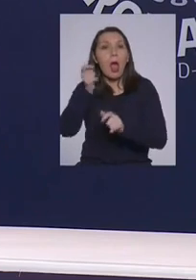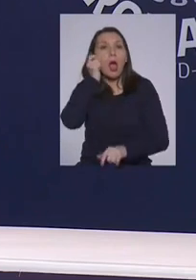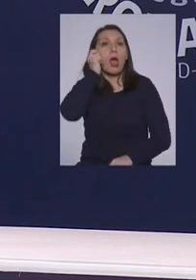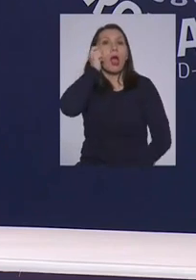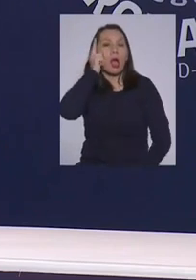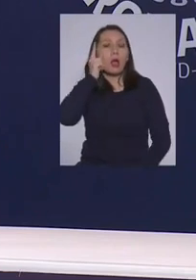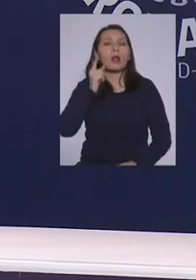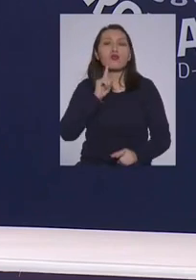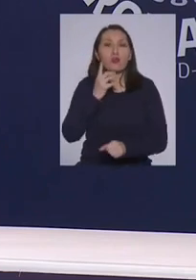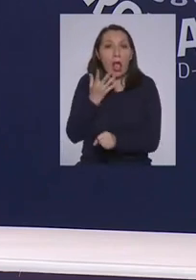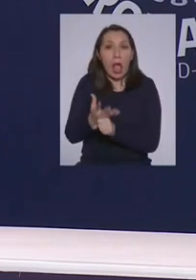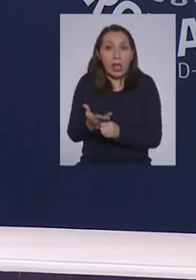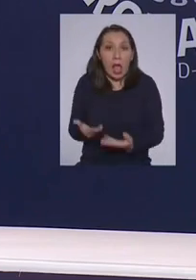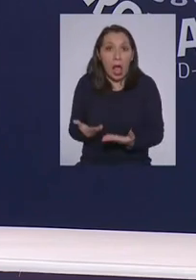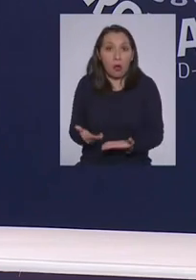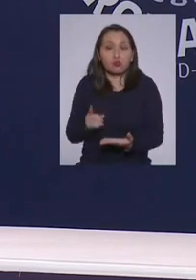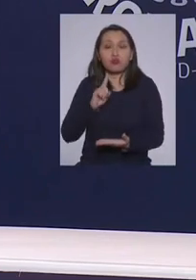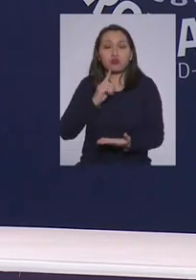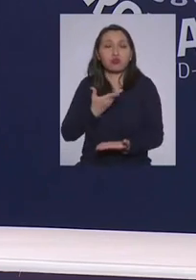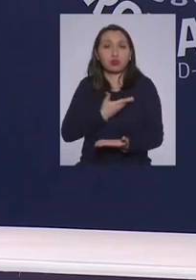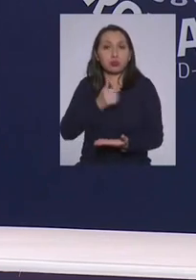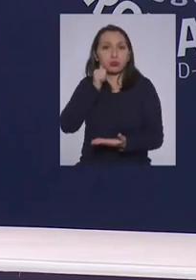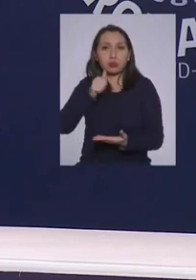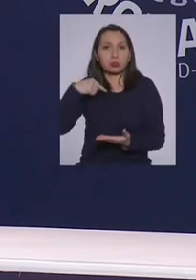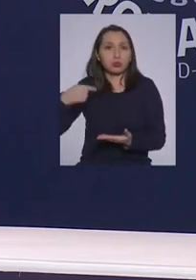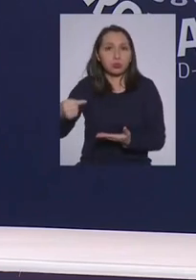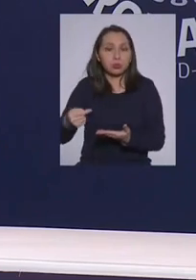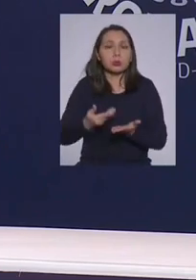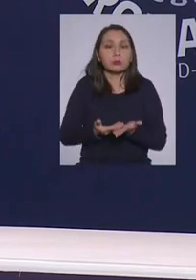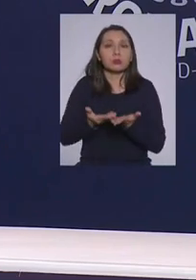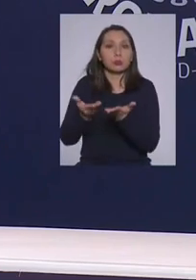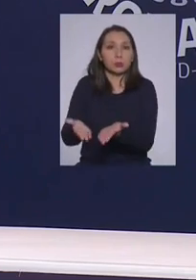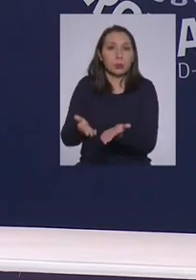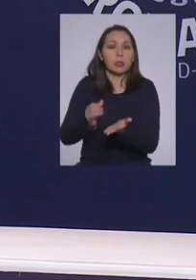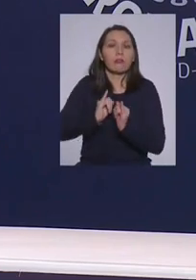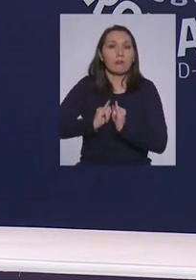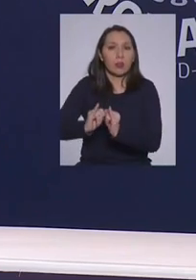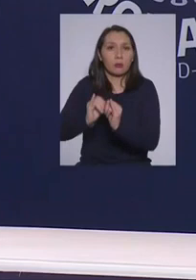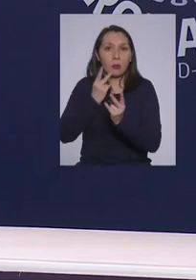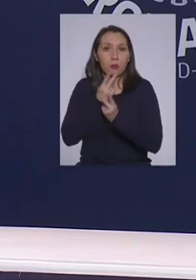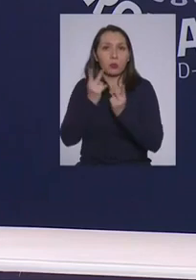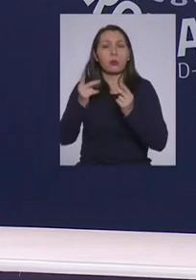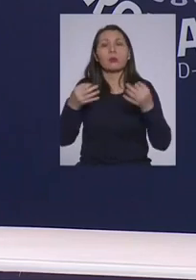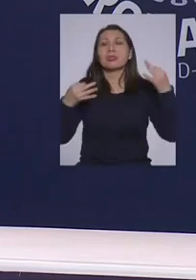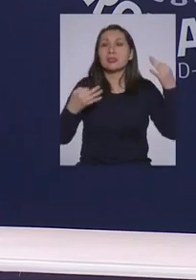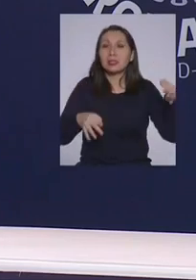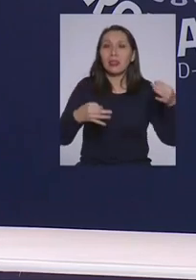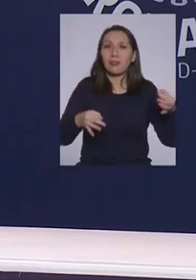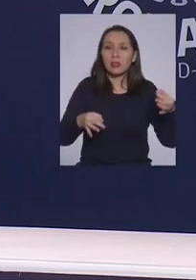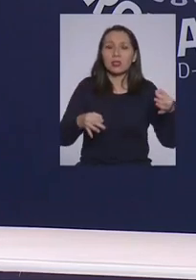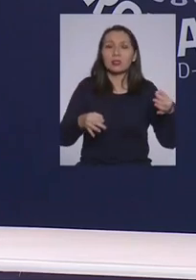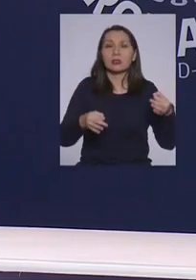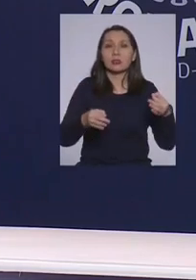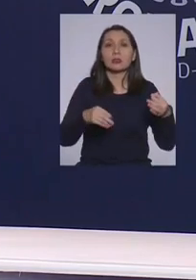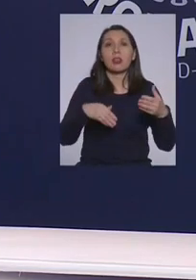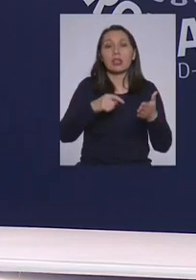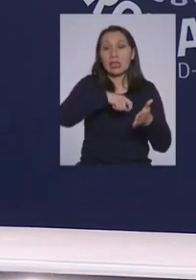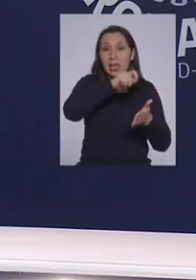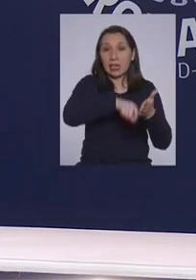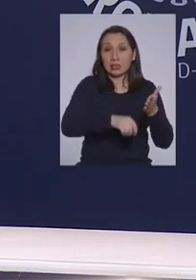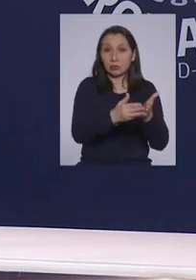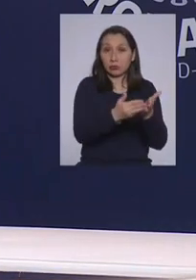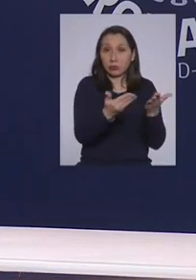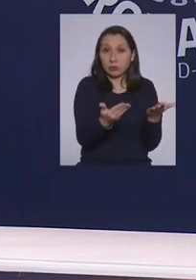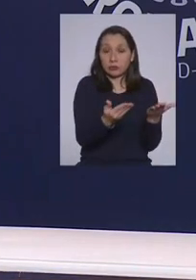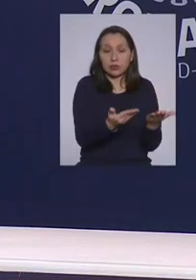con la información disponible que podemos contar diariamente, que hemos dicho que es el certificado que da el registro